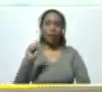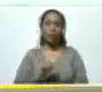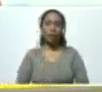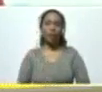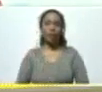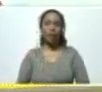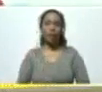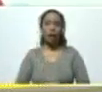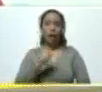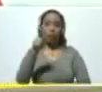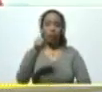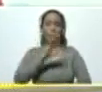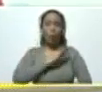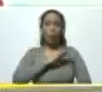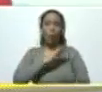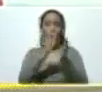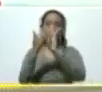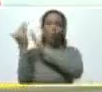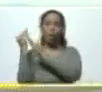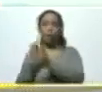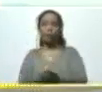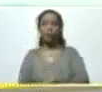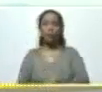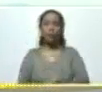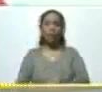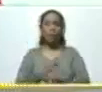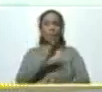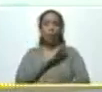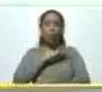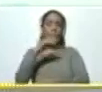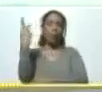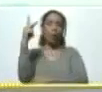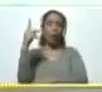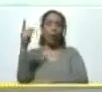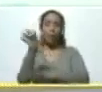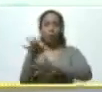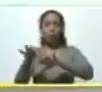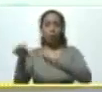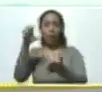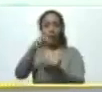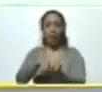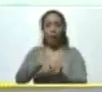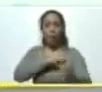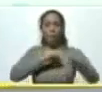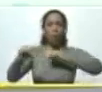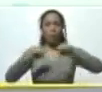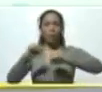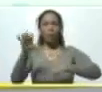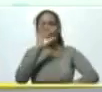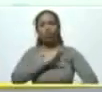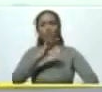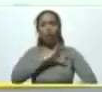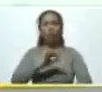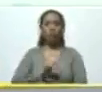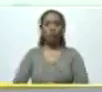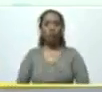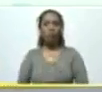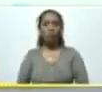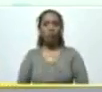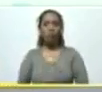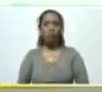a su comunidad, a su parroquia, a su municipio, a su estado, a su movimiento social.